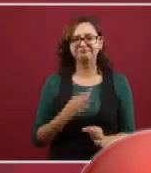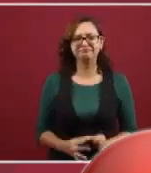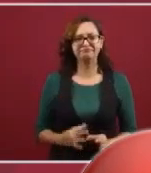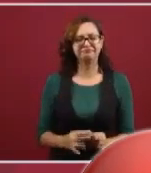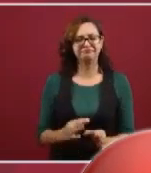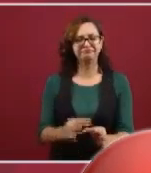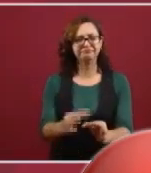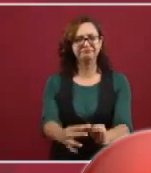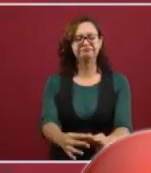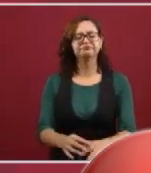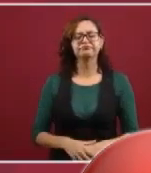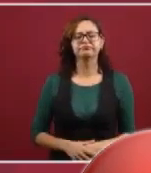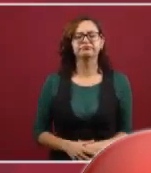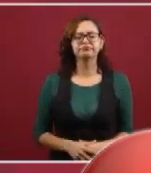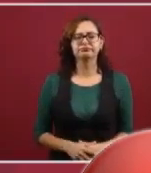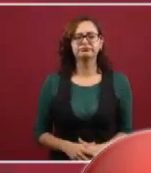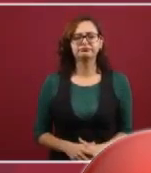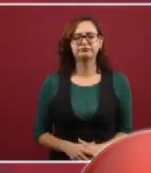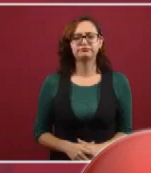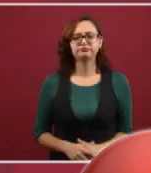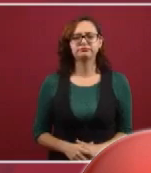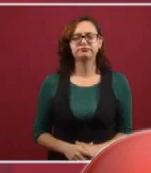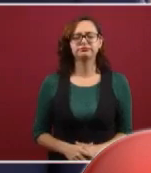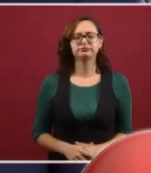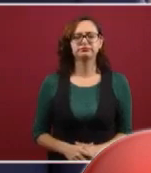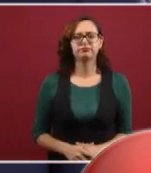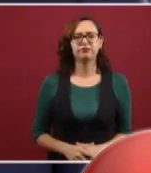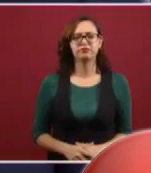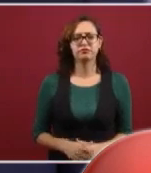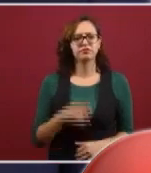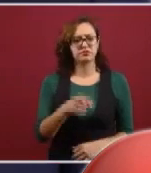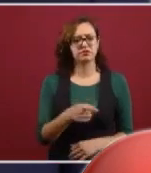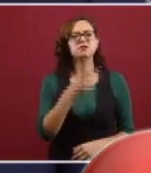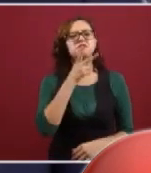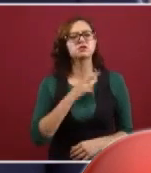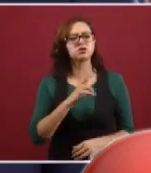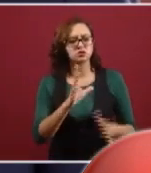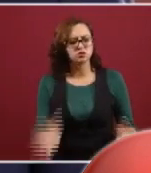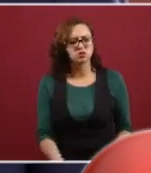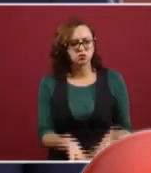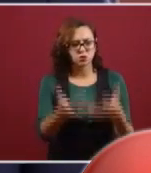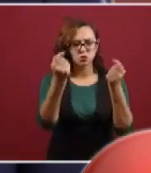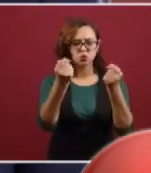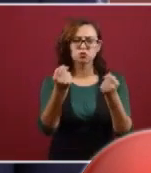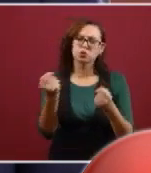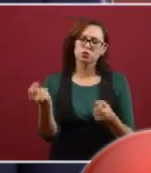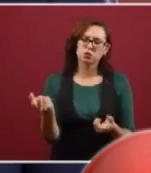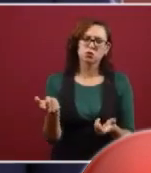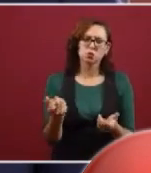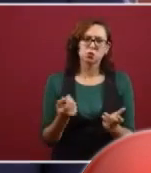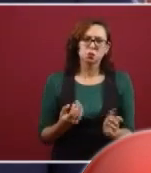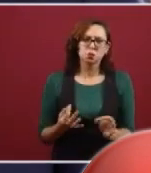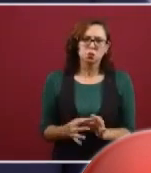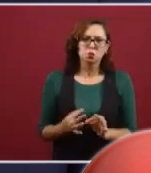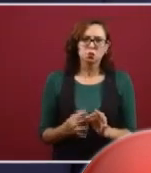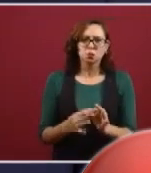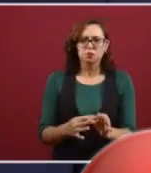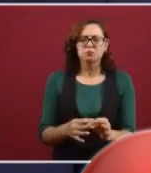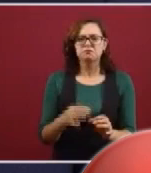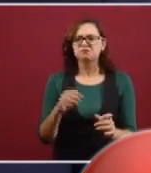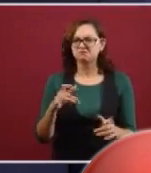en el rescate de la industria petrolera y estamos